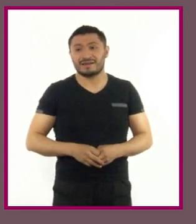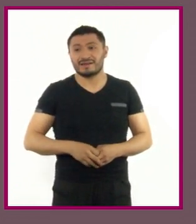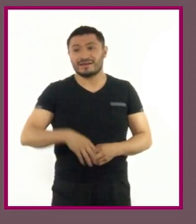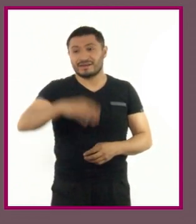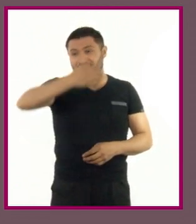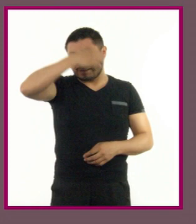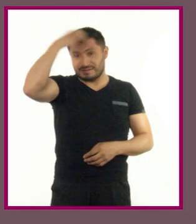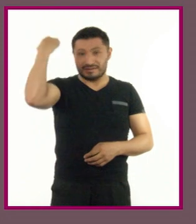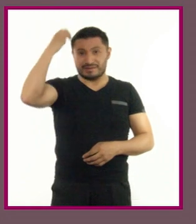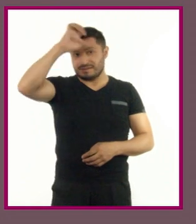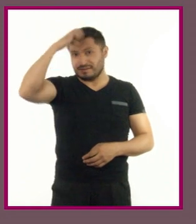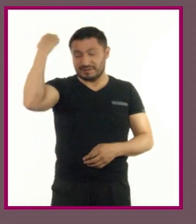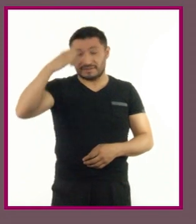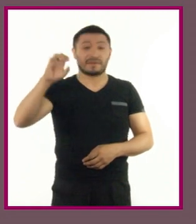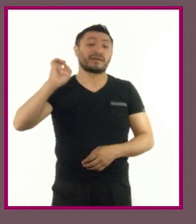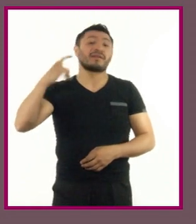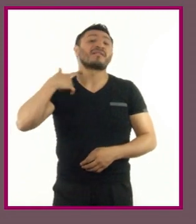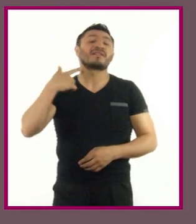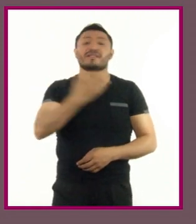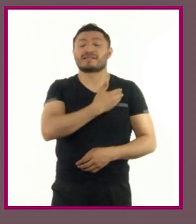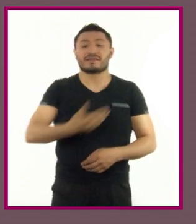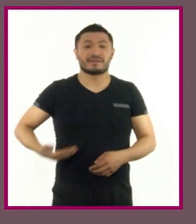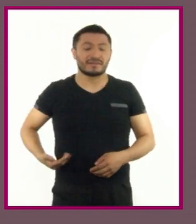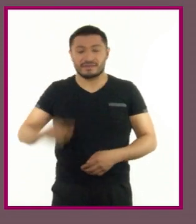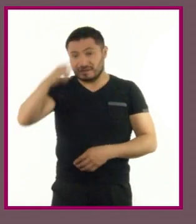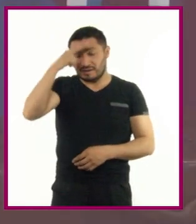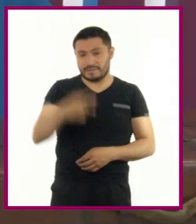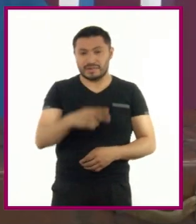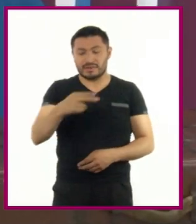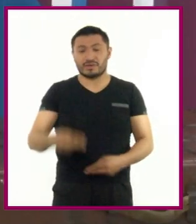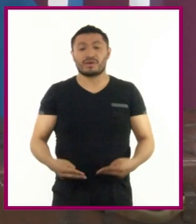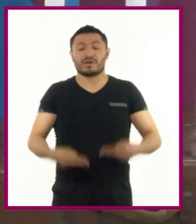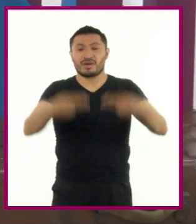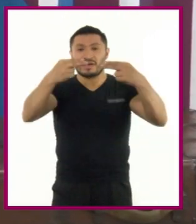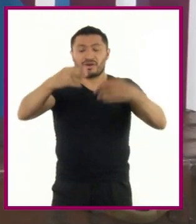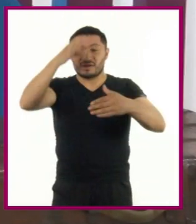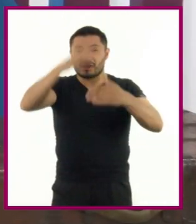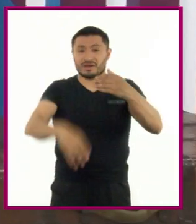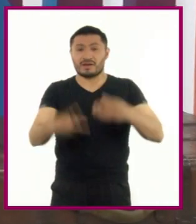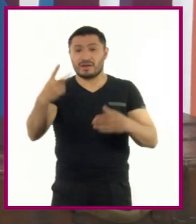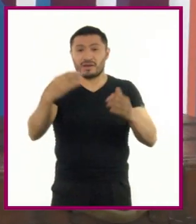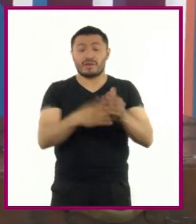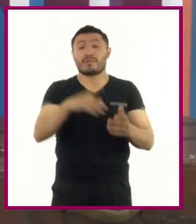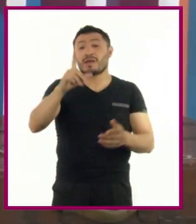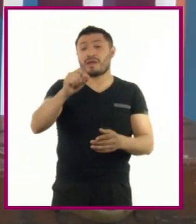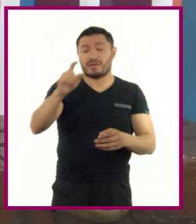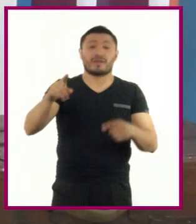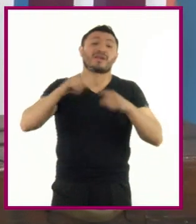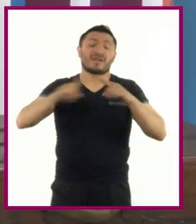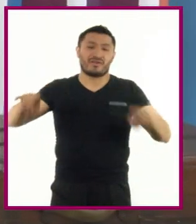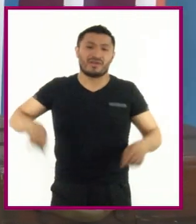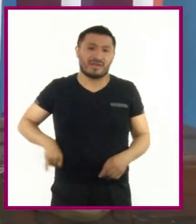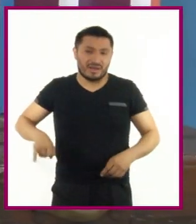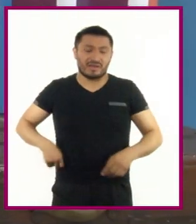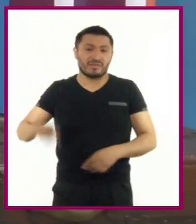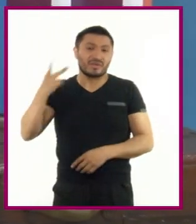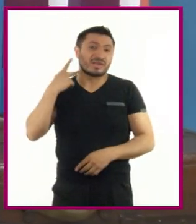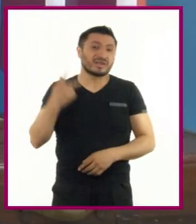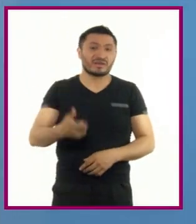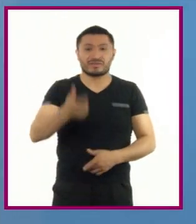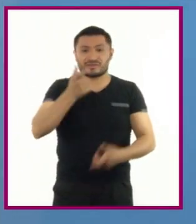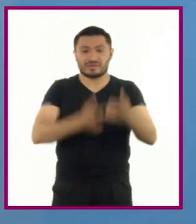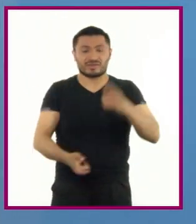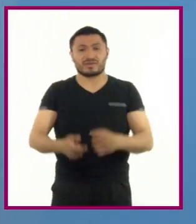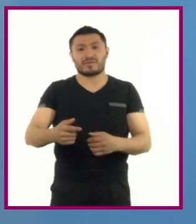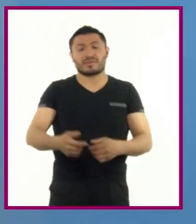México. Las negociaciones se consumaron hasta el 2020 debido a los distintos intereses políticos y económicos de los tres